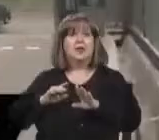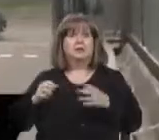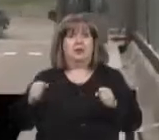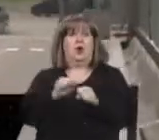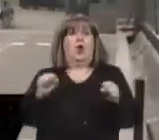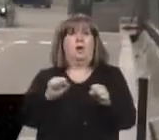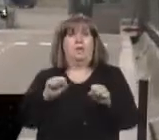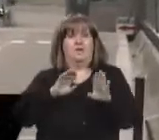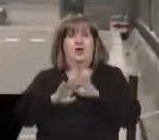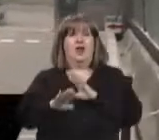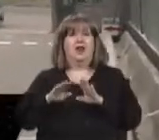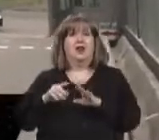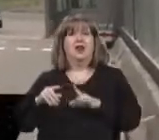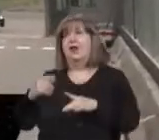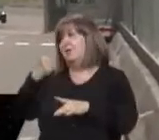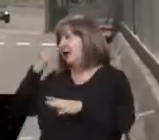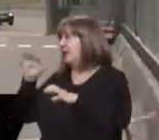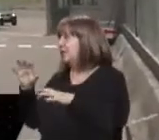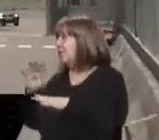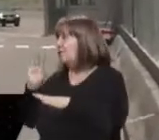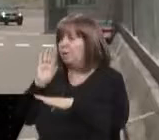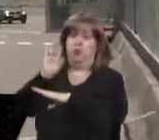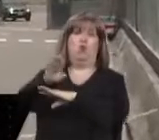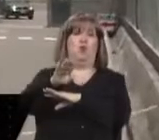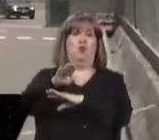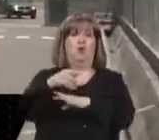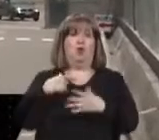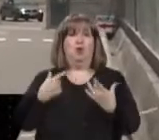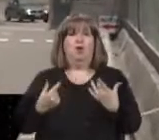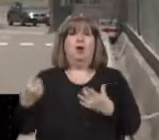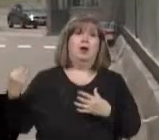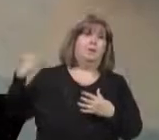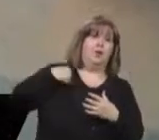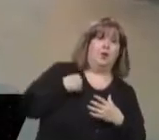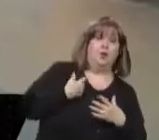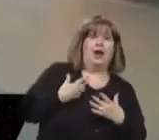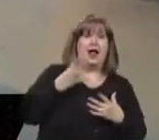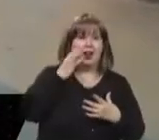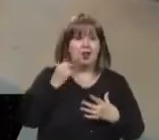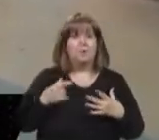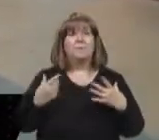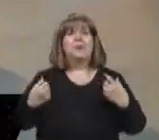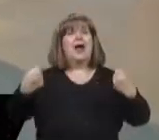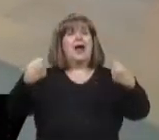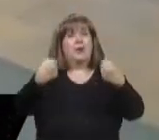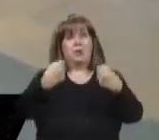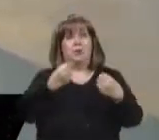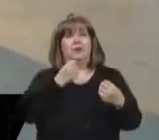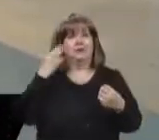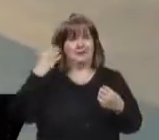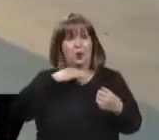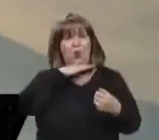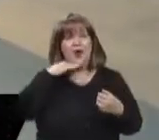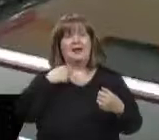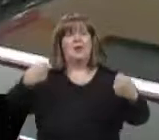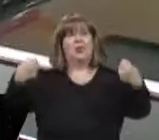también distraiga o altere más los reflejos o el sentido del conductor, ¿no? Cuando hay un accidente, todo lo que va suelto, sea humano, sea